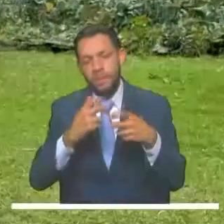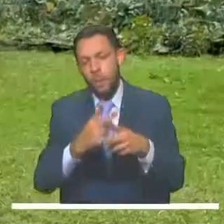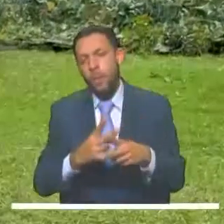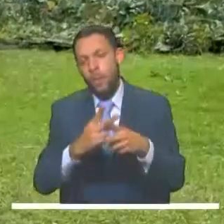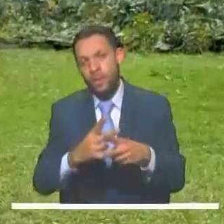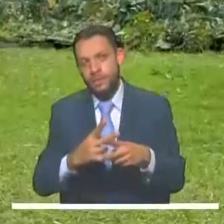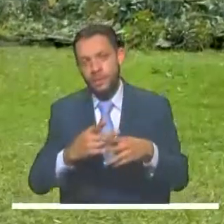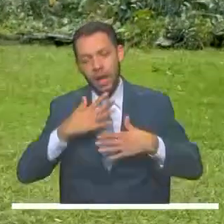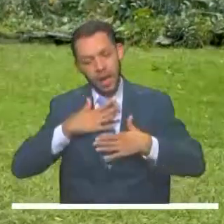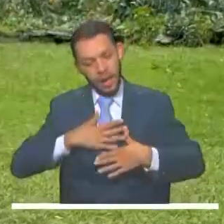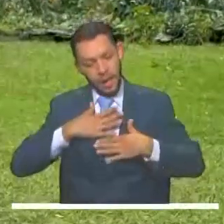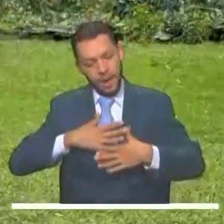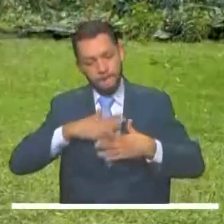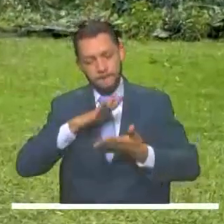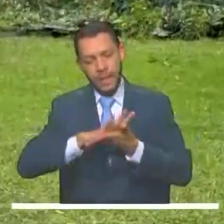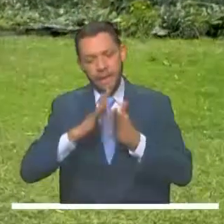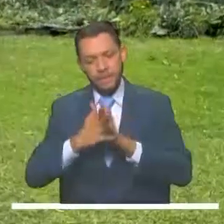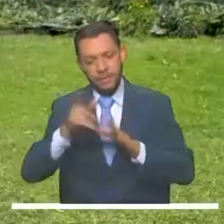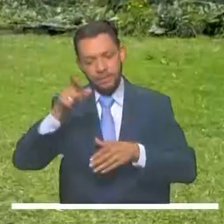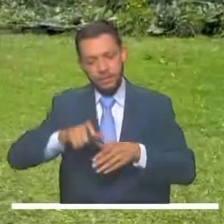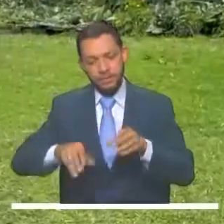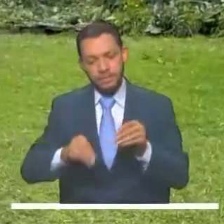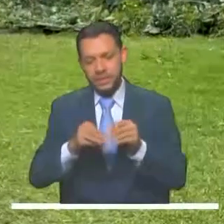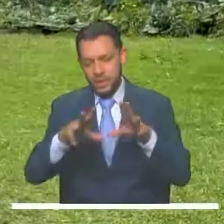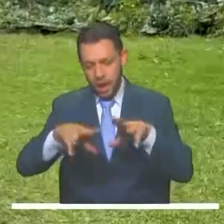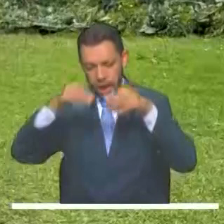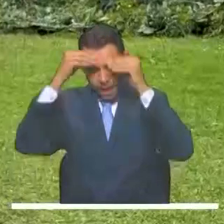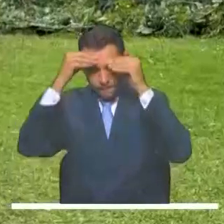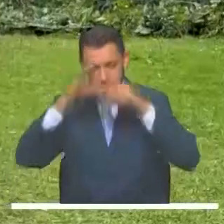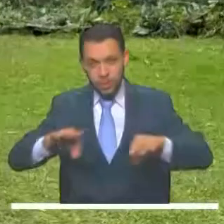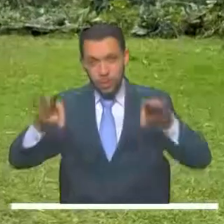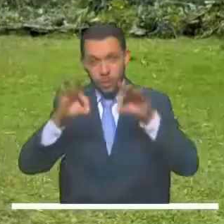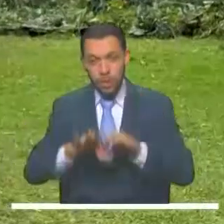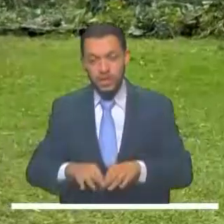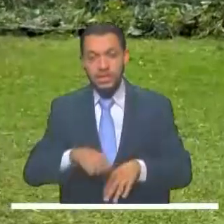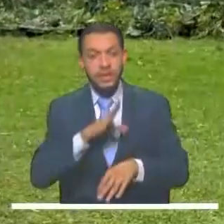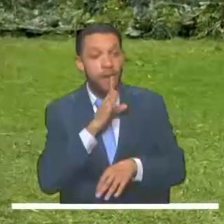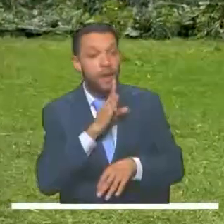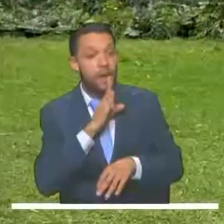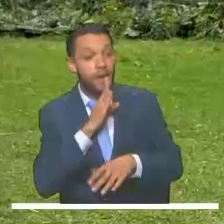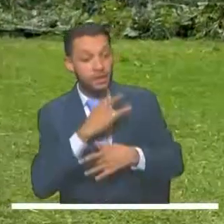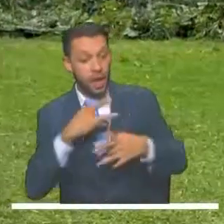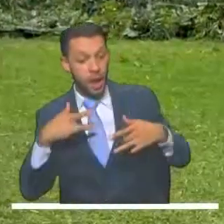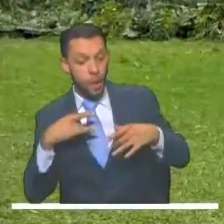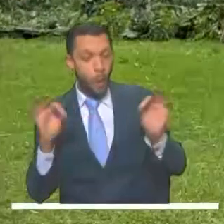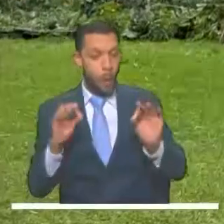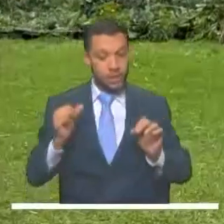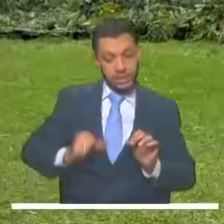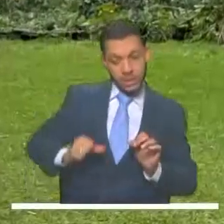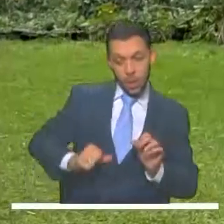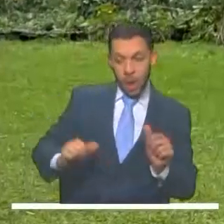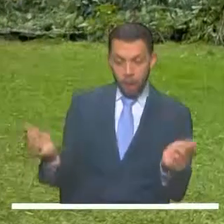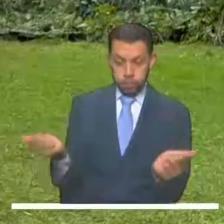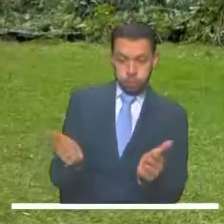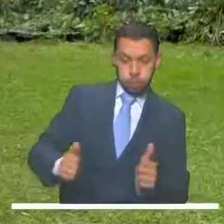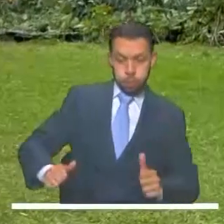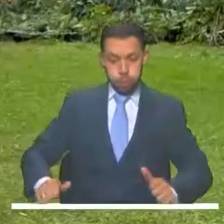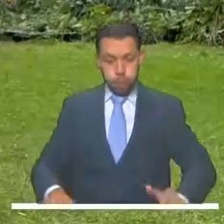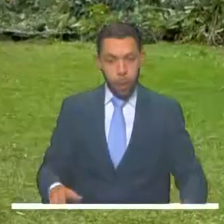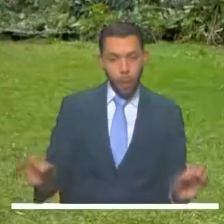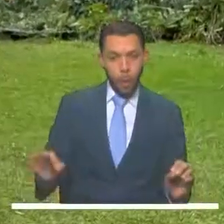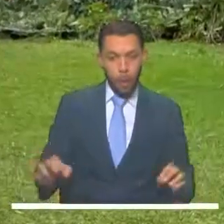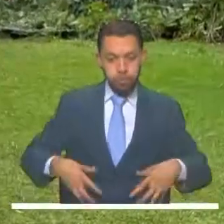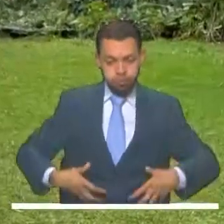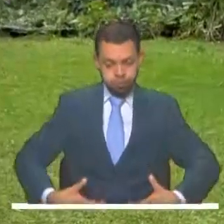una gran cantidad de situaciones a tener en cuenta y no es quien me hace una lipoescultura una liposucción o quien me